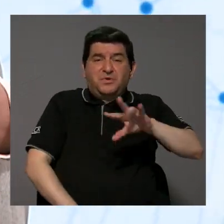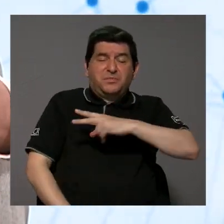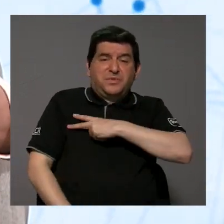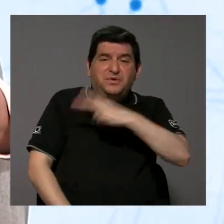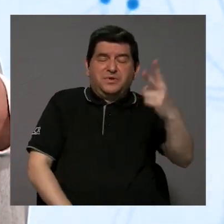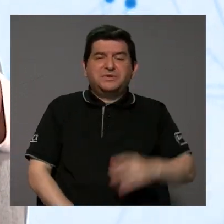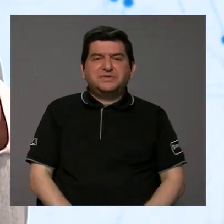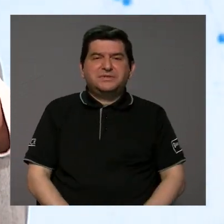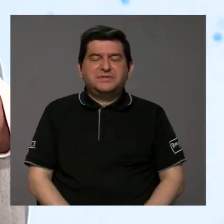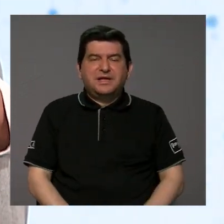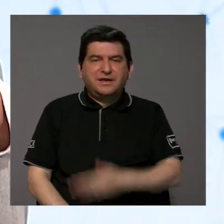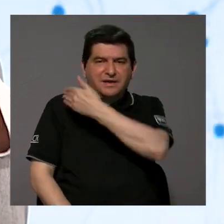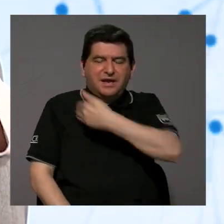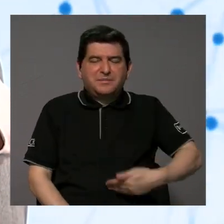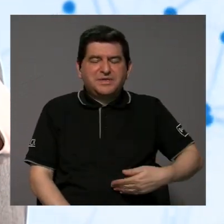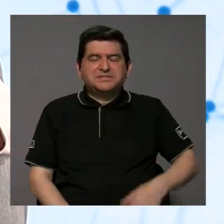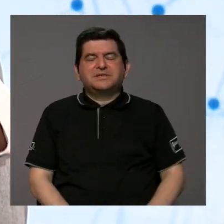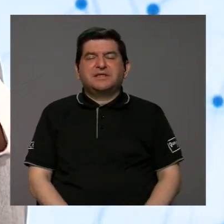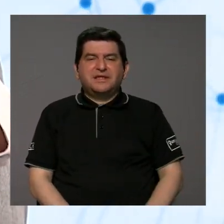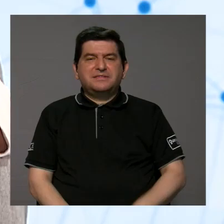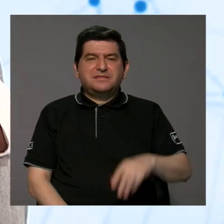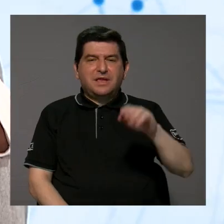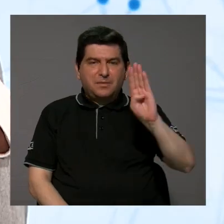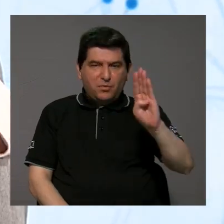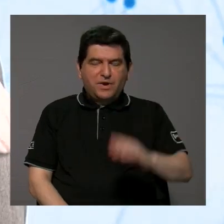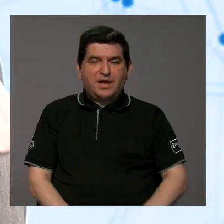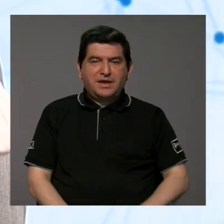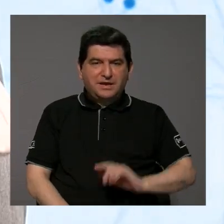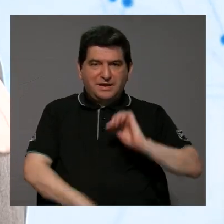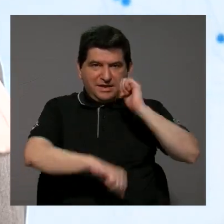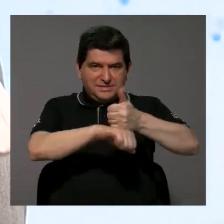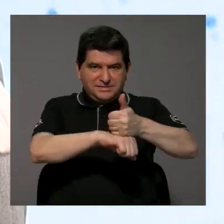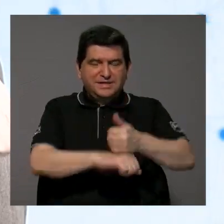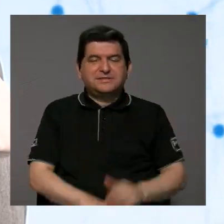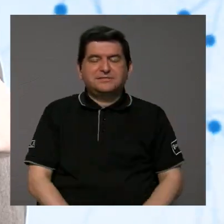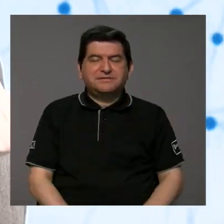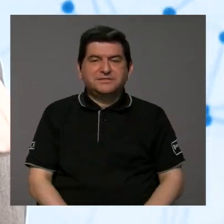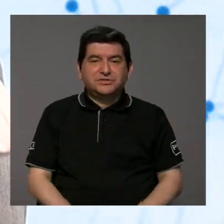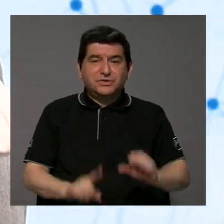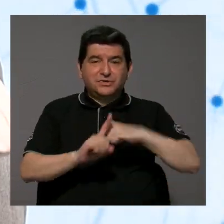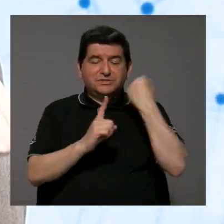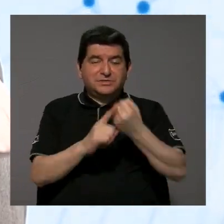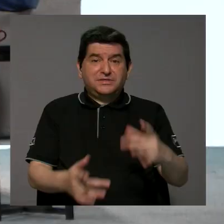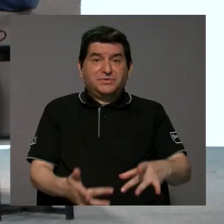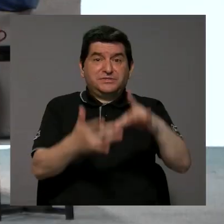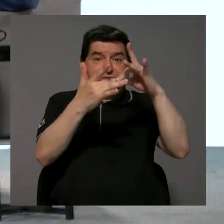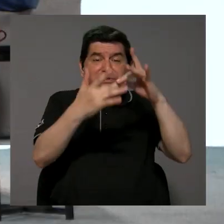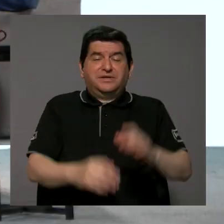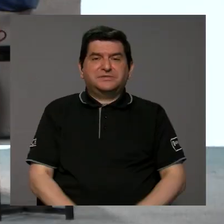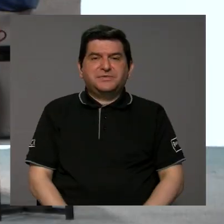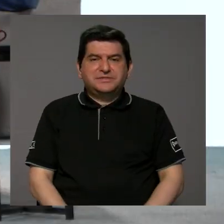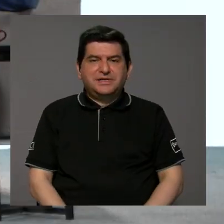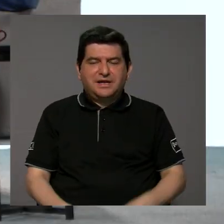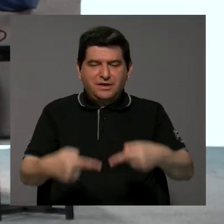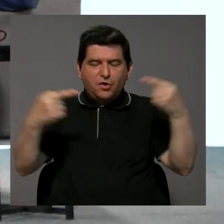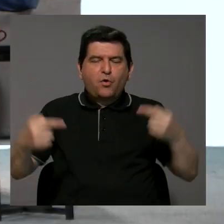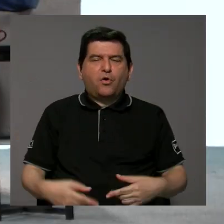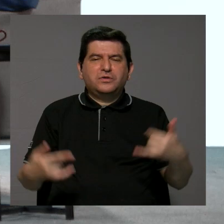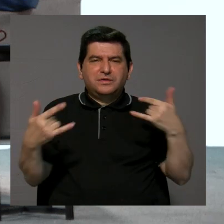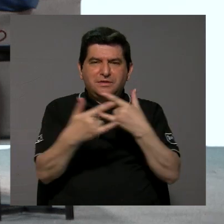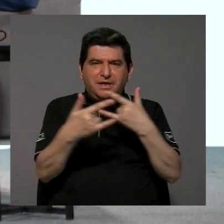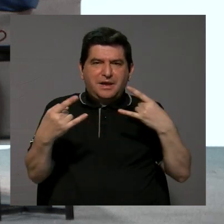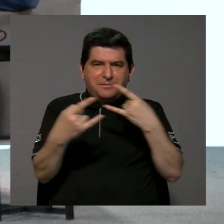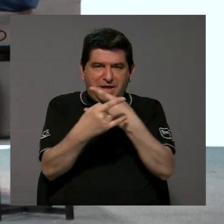el presidente Bukele en marzo decretó el estado de excepción en El Salvador para combatir a las maras, y de la mano de esa política ya